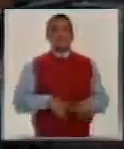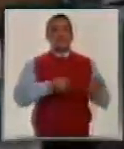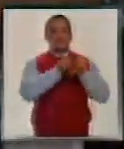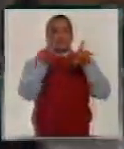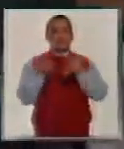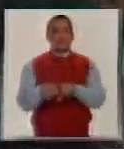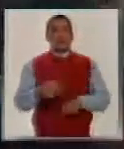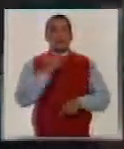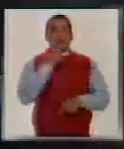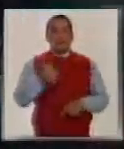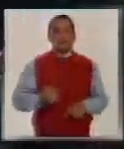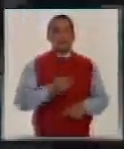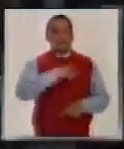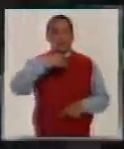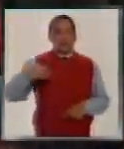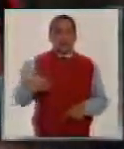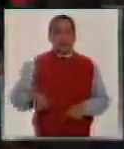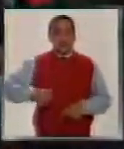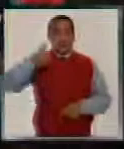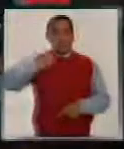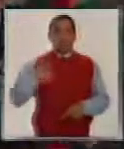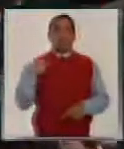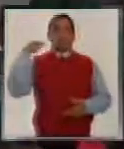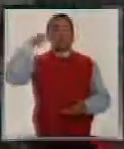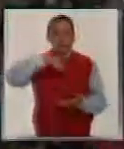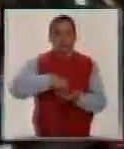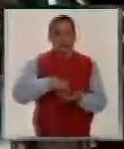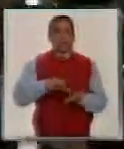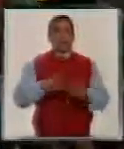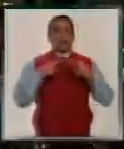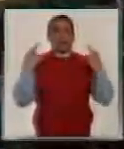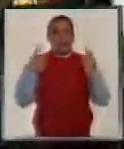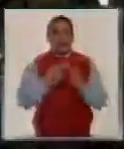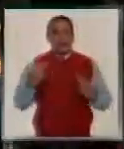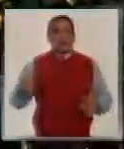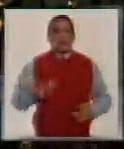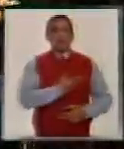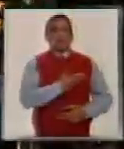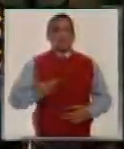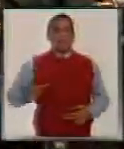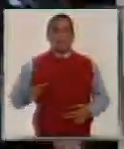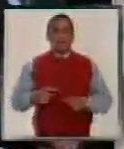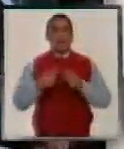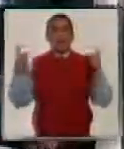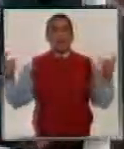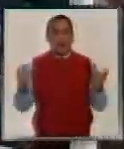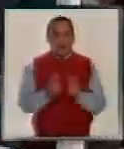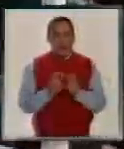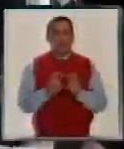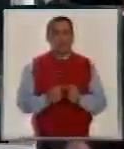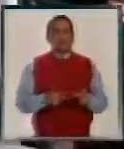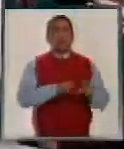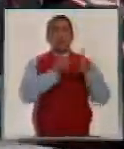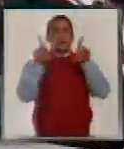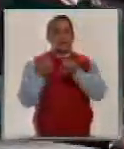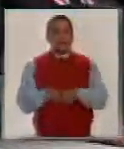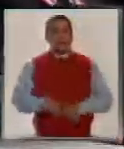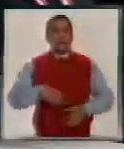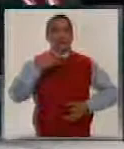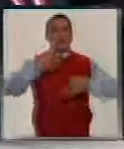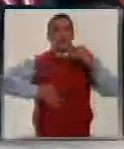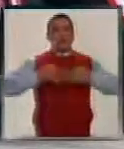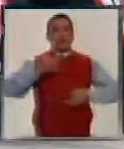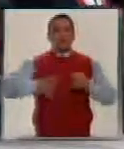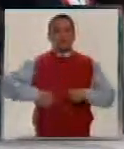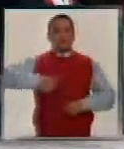el presidente del Consejo de Ministros, Salomón Lerner Guitis, el presidente del Legislativo, Daniel Abugataz, el presidente del Poder Judicial,